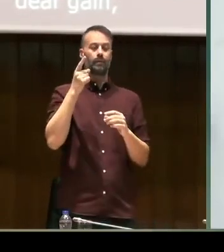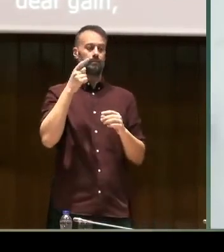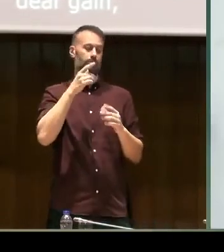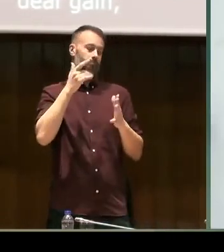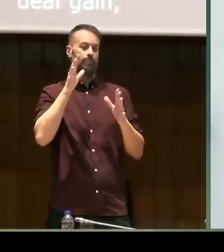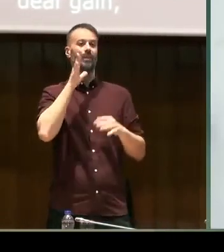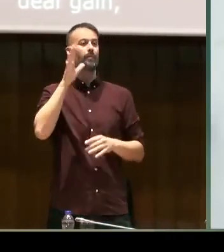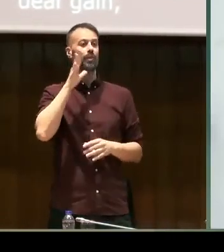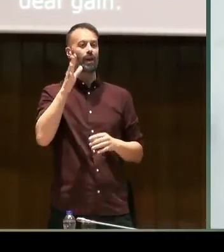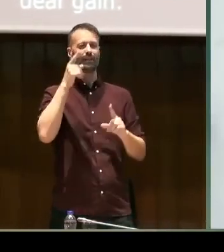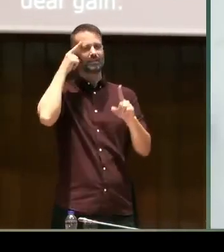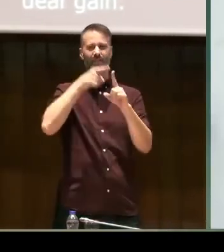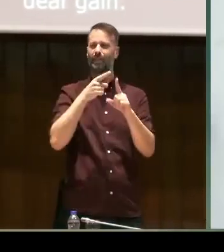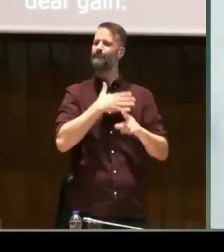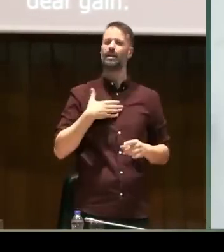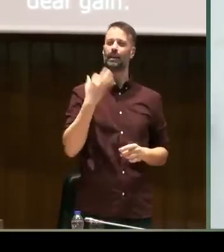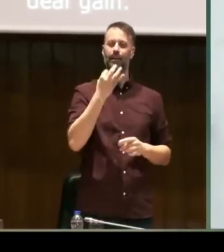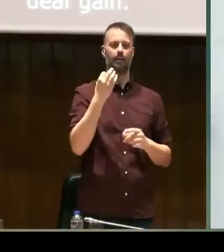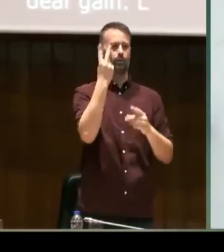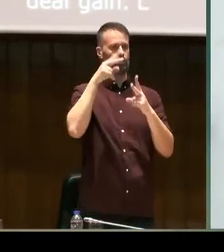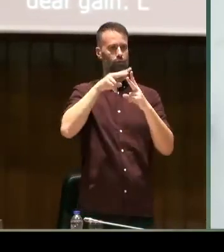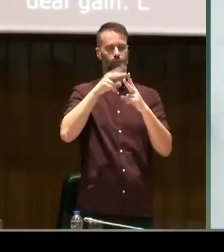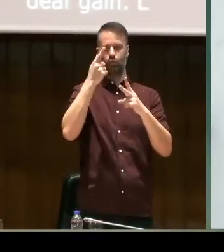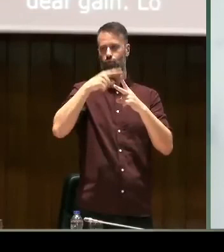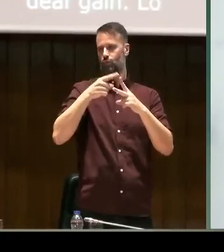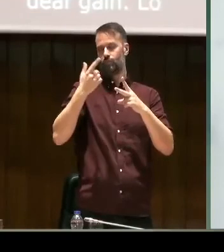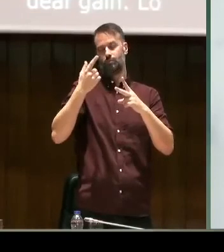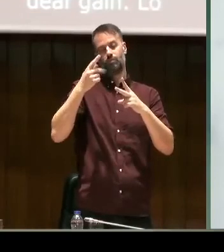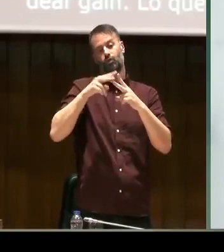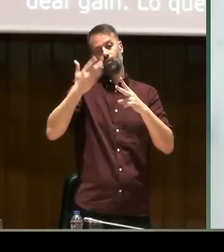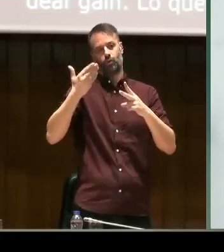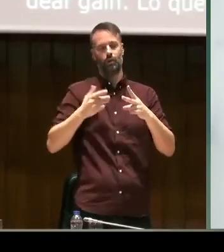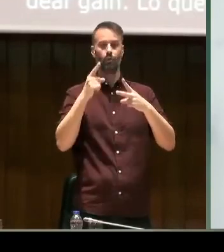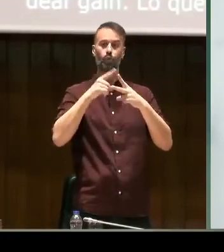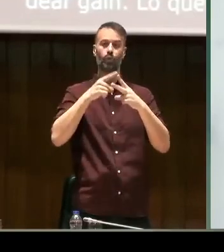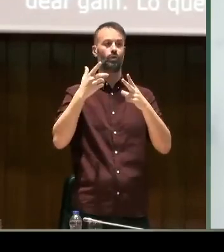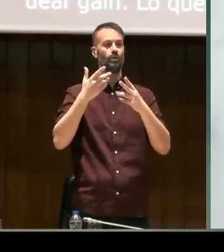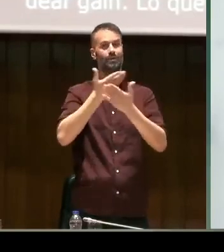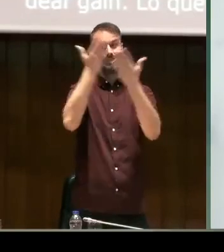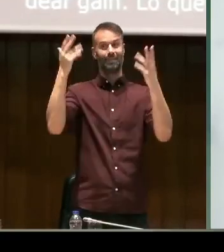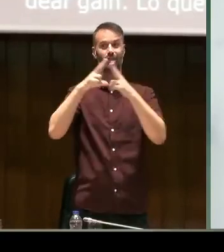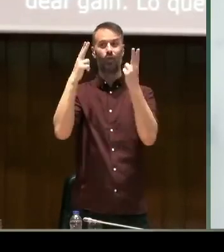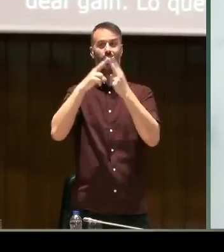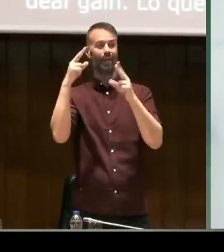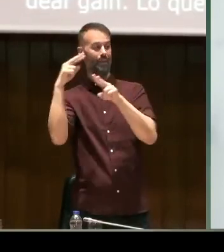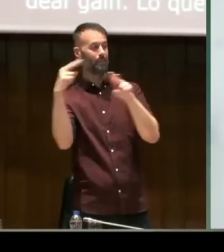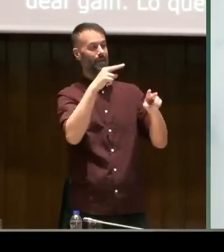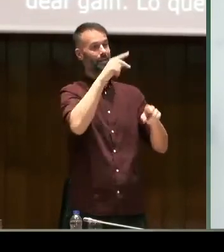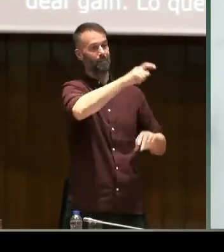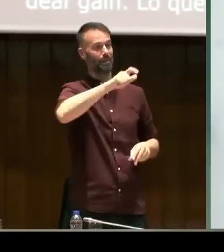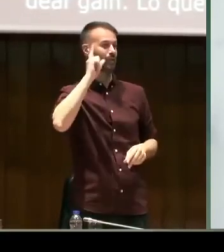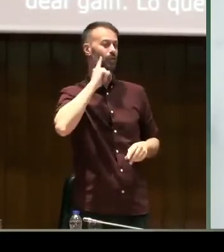hace alusión a que las personas sordas pueden hacer cosas, podemos hacer cosas. Y, de hecho, persigue dos